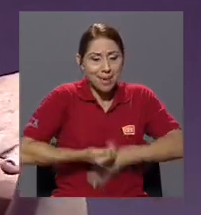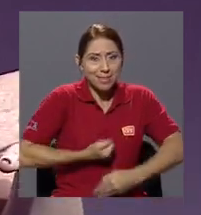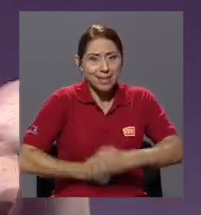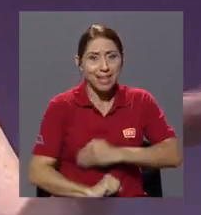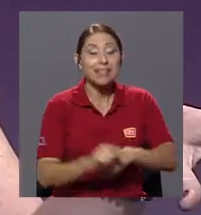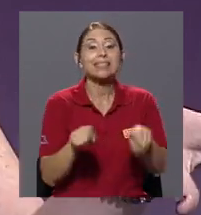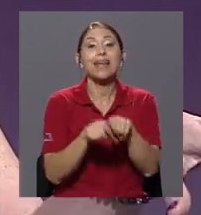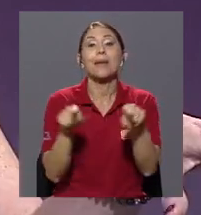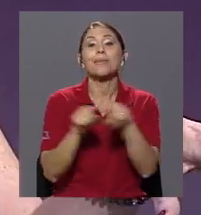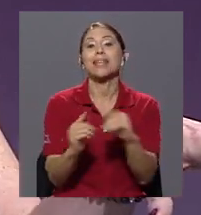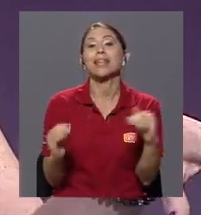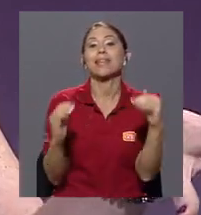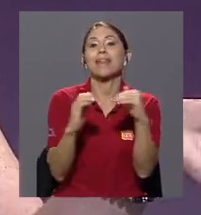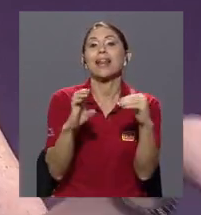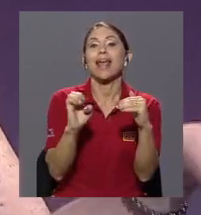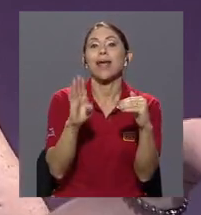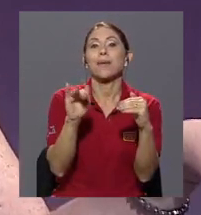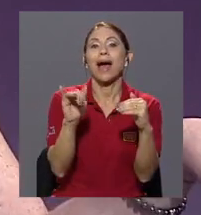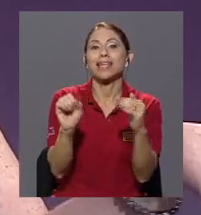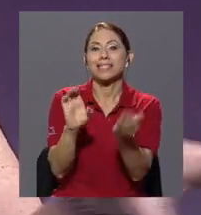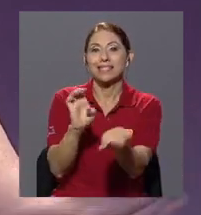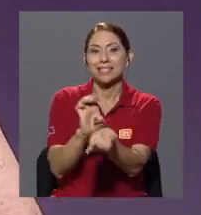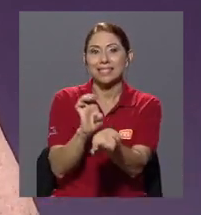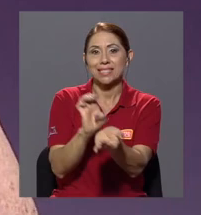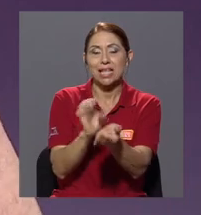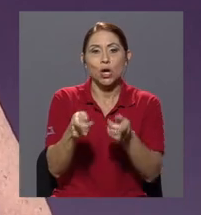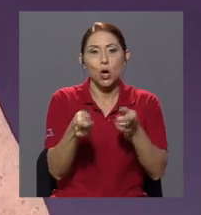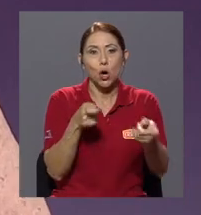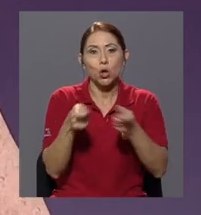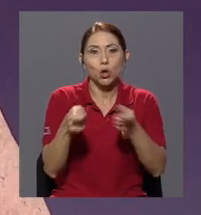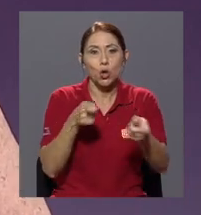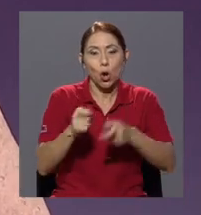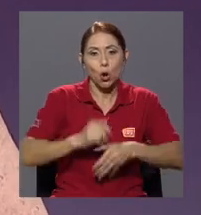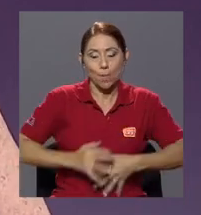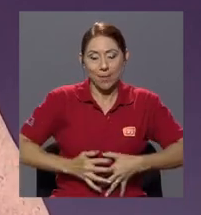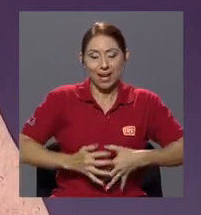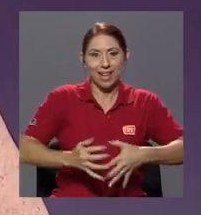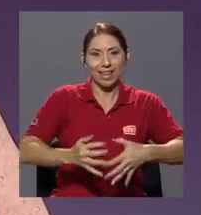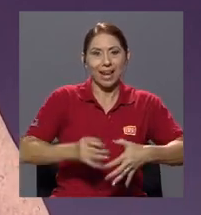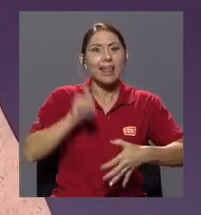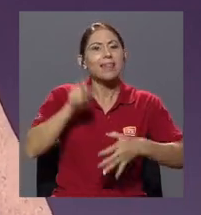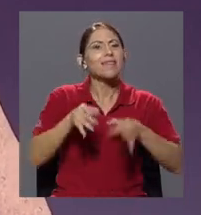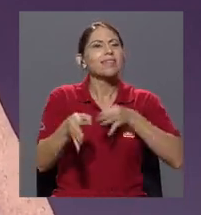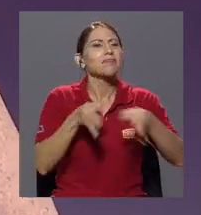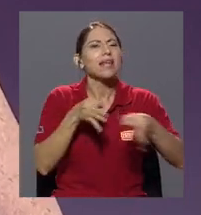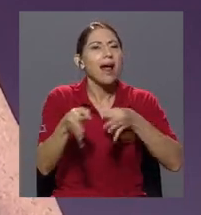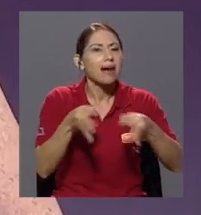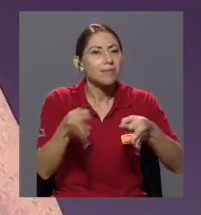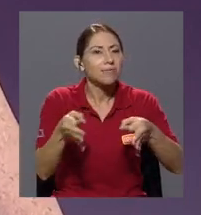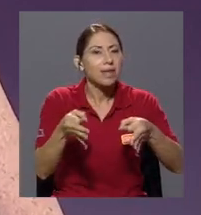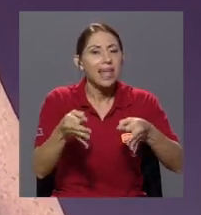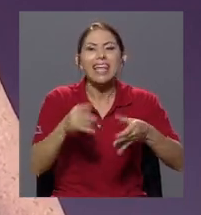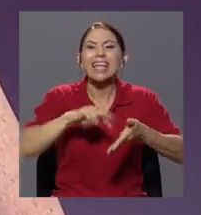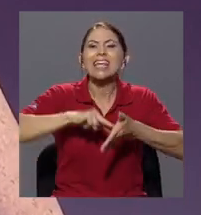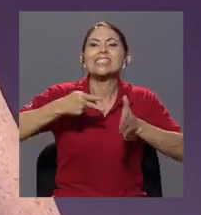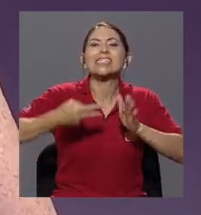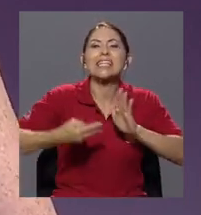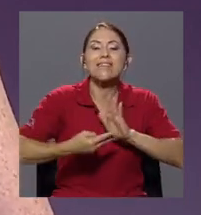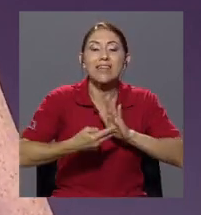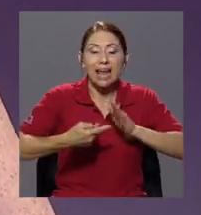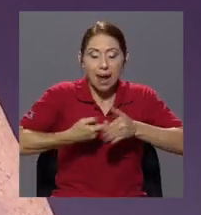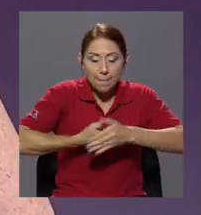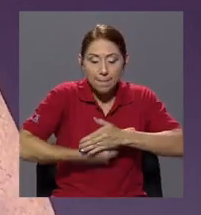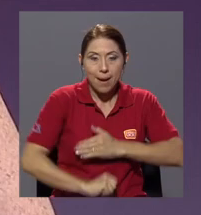nivel de los ebais y el control prenatal aquí hay que explicar qué significa en un parto humanizado qué